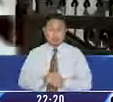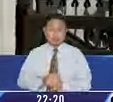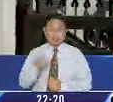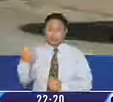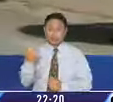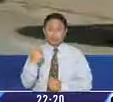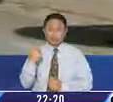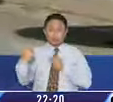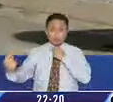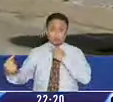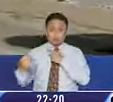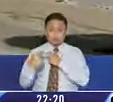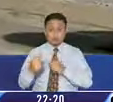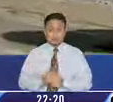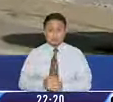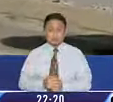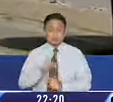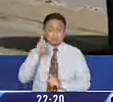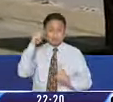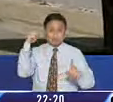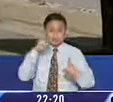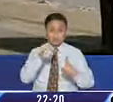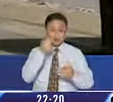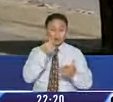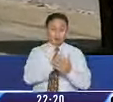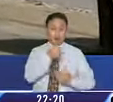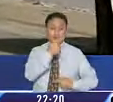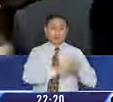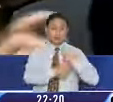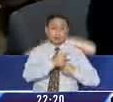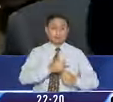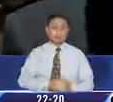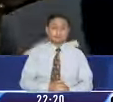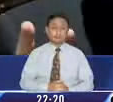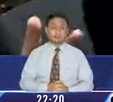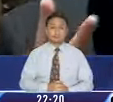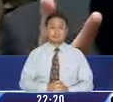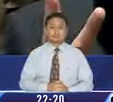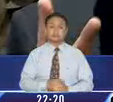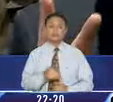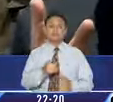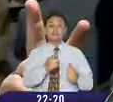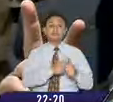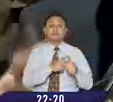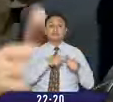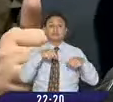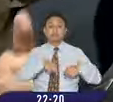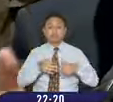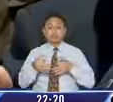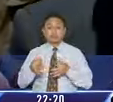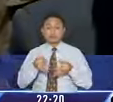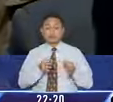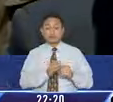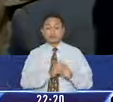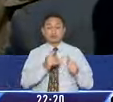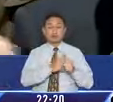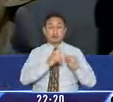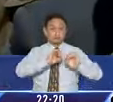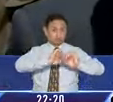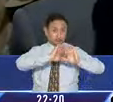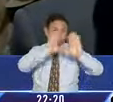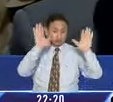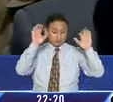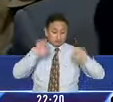Estado y vía régimen especial, efectuar la compra. Esto primero genera dos temas, ¿no? Absoluta transparencia, porque